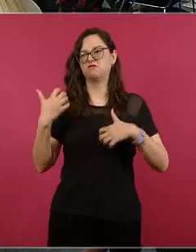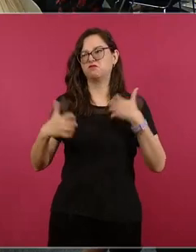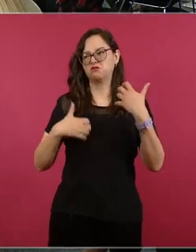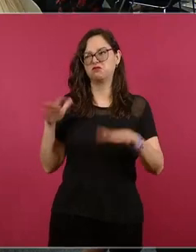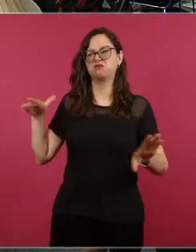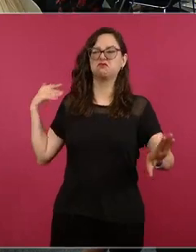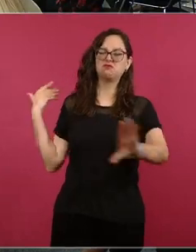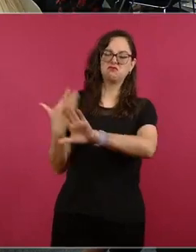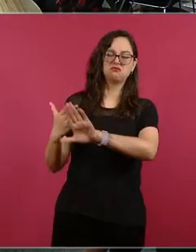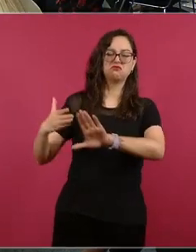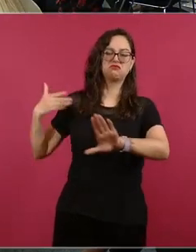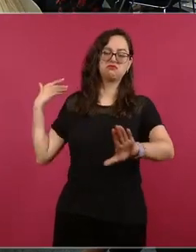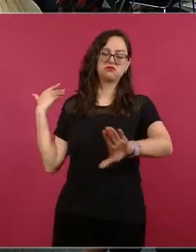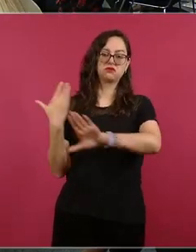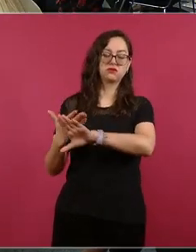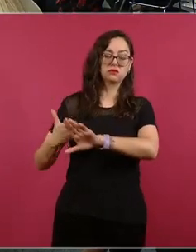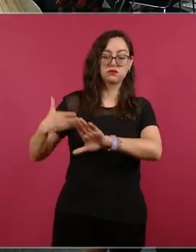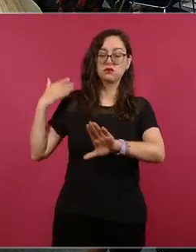a querer